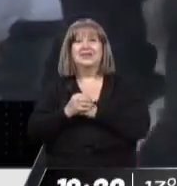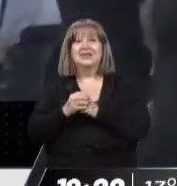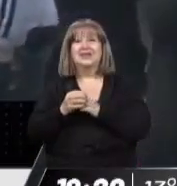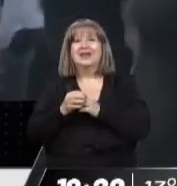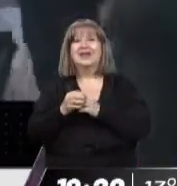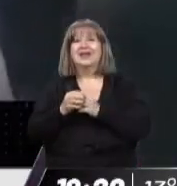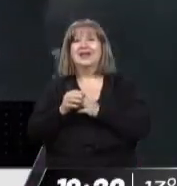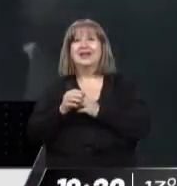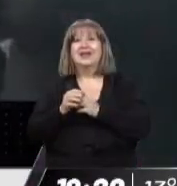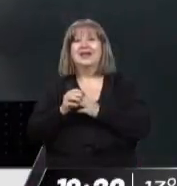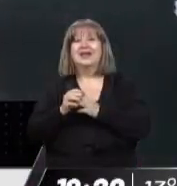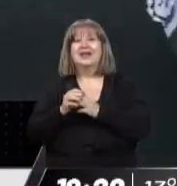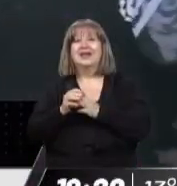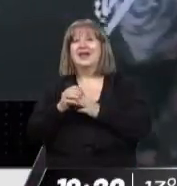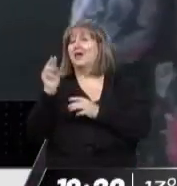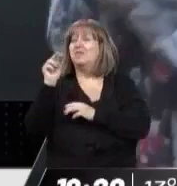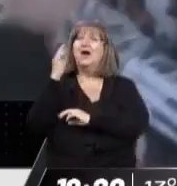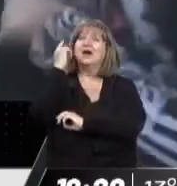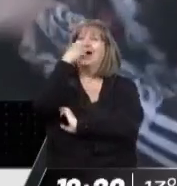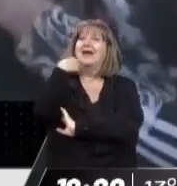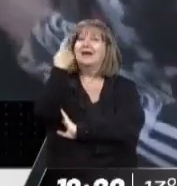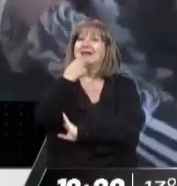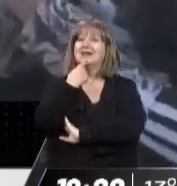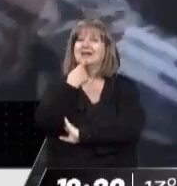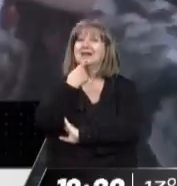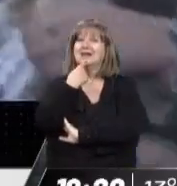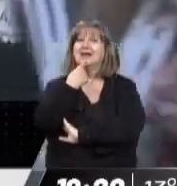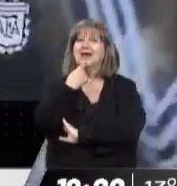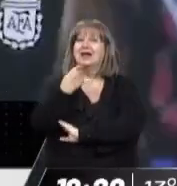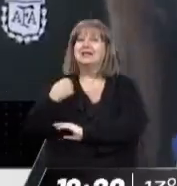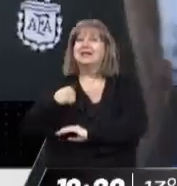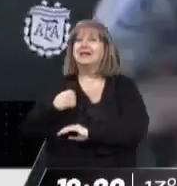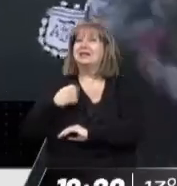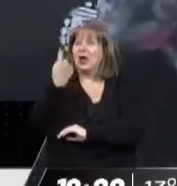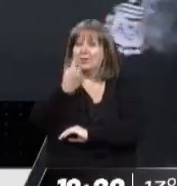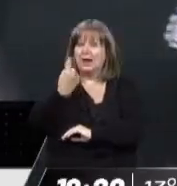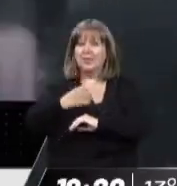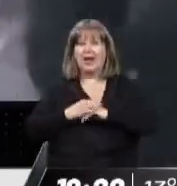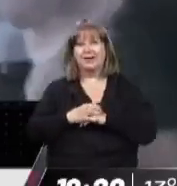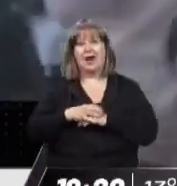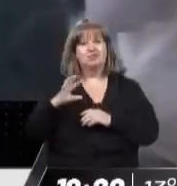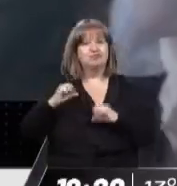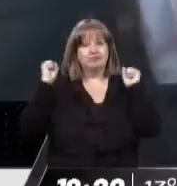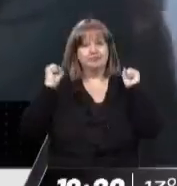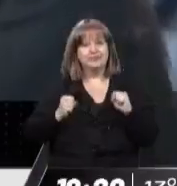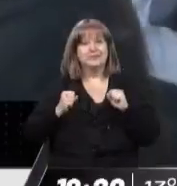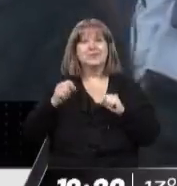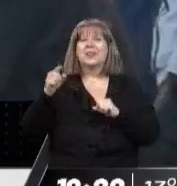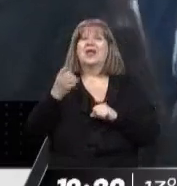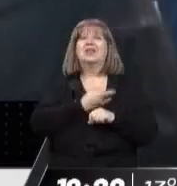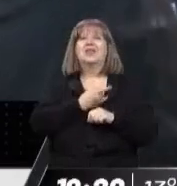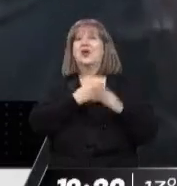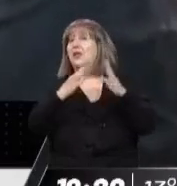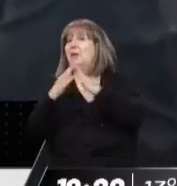celos. ¿Qué? ¿La estás mirando con celos? Sí, porque yo era primera nueva. Vosotros, está bien. ¿De dónde son?